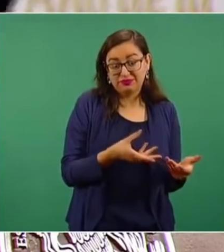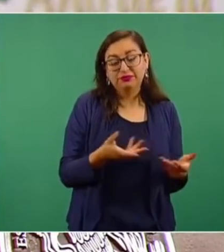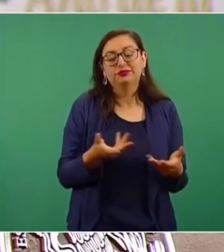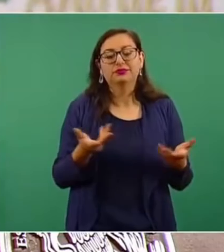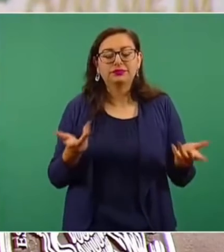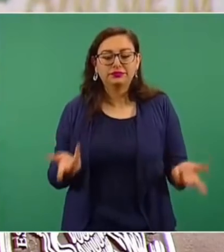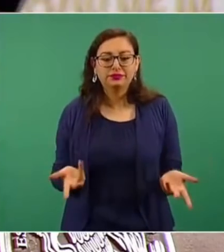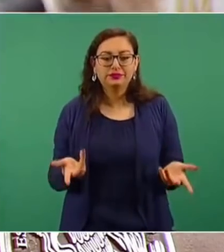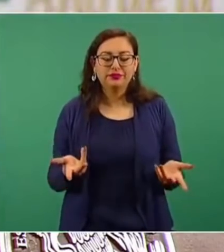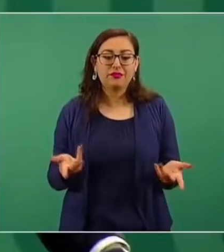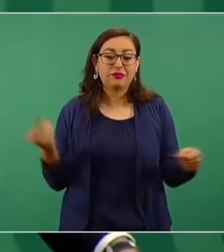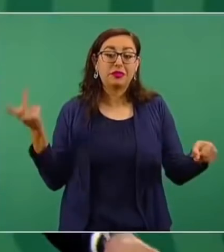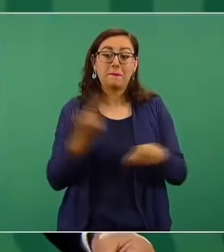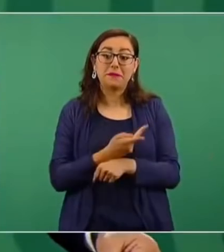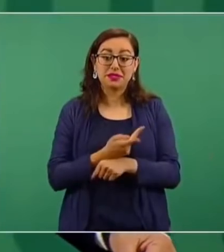Entonces, en una sociedad desigual,